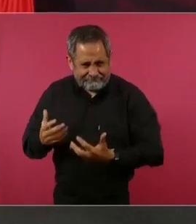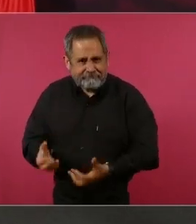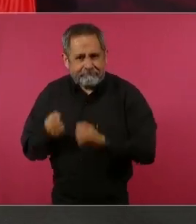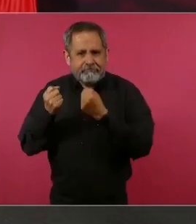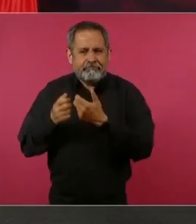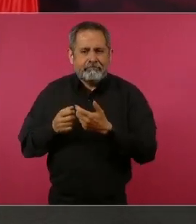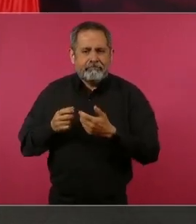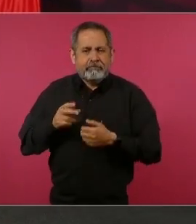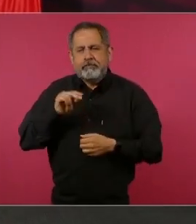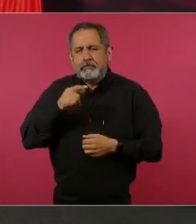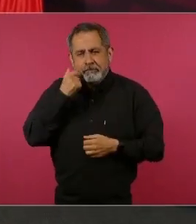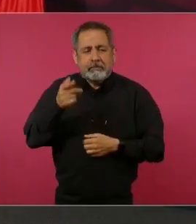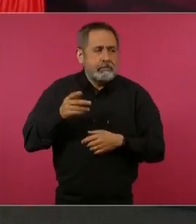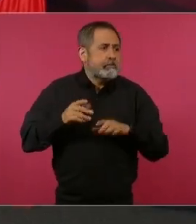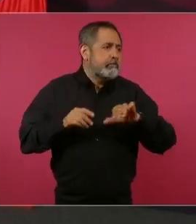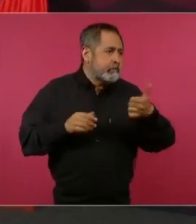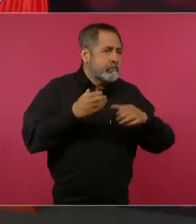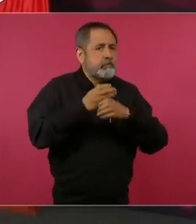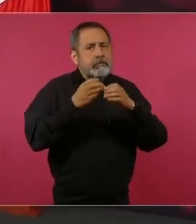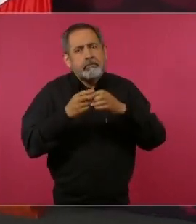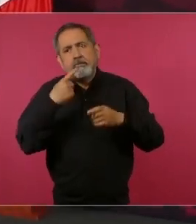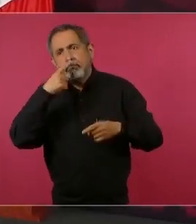No queremos distraernos.